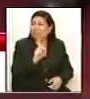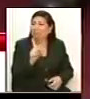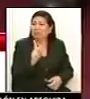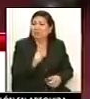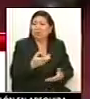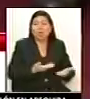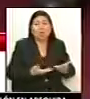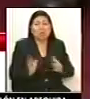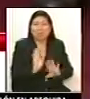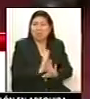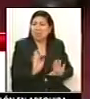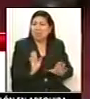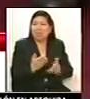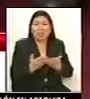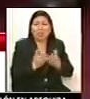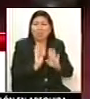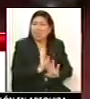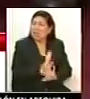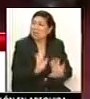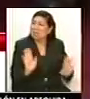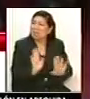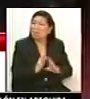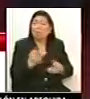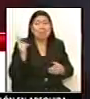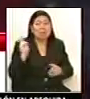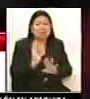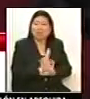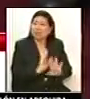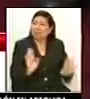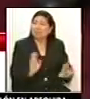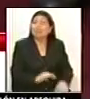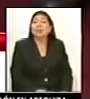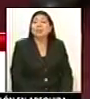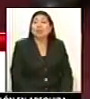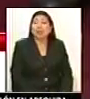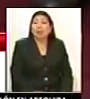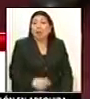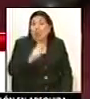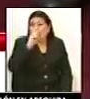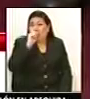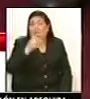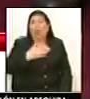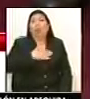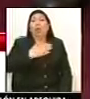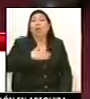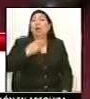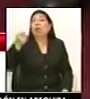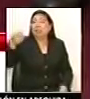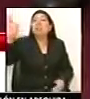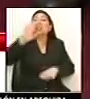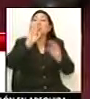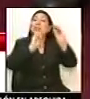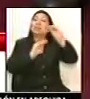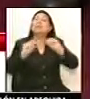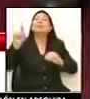los comerciantes, no a los estudiantes, no a los maestros, sino a los grandes inversionistas. Y se